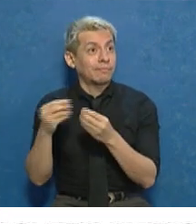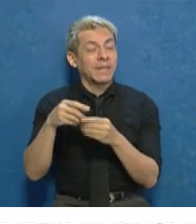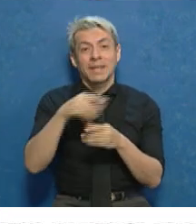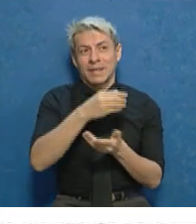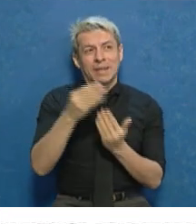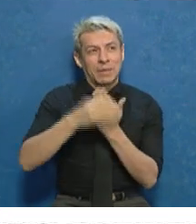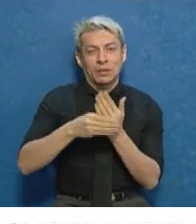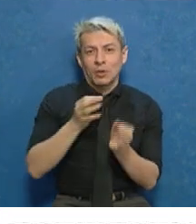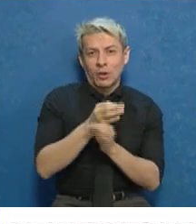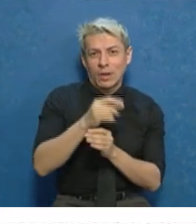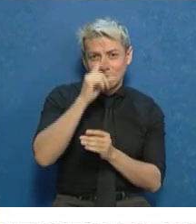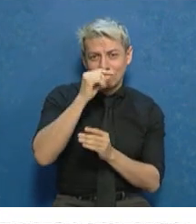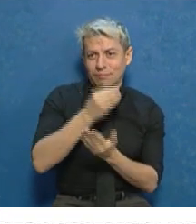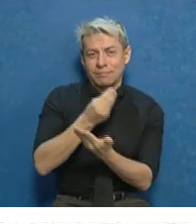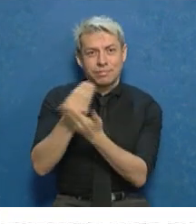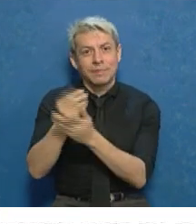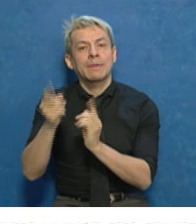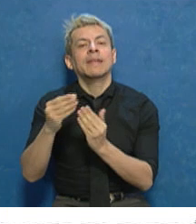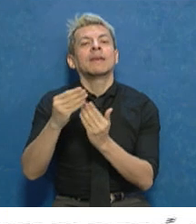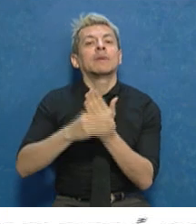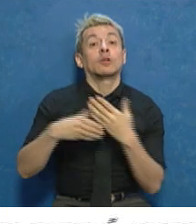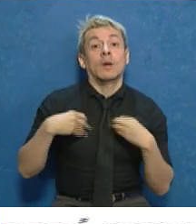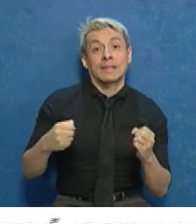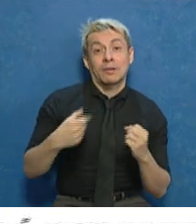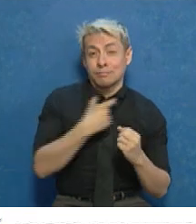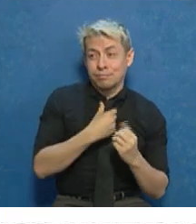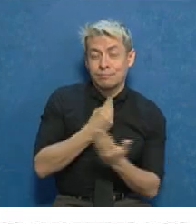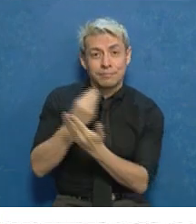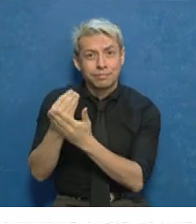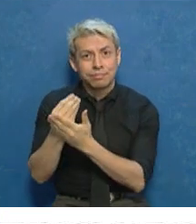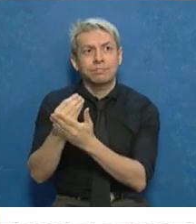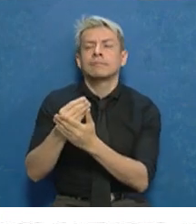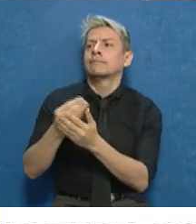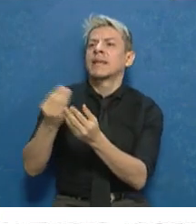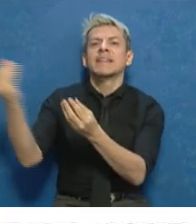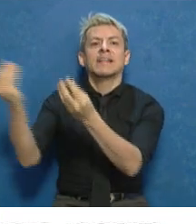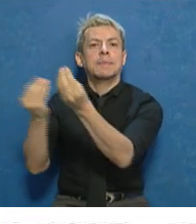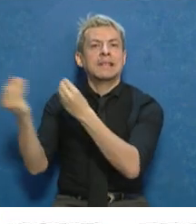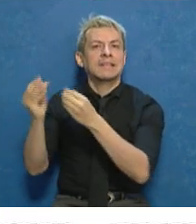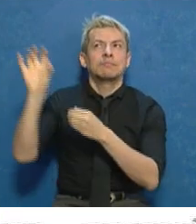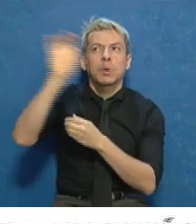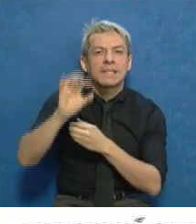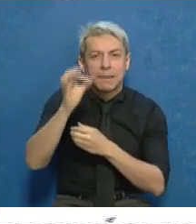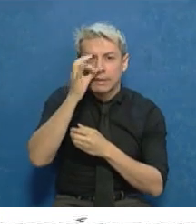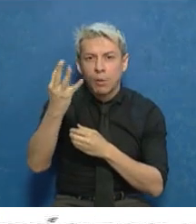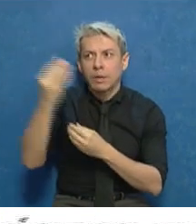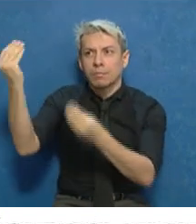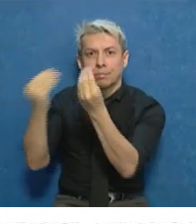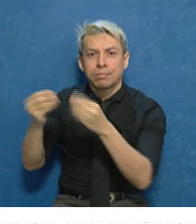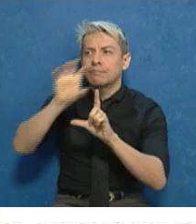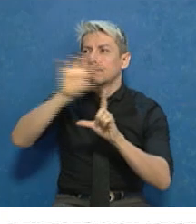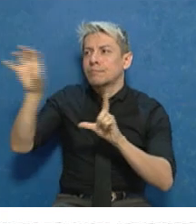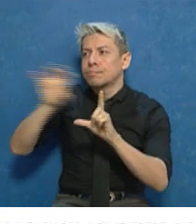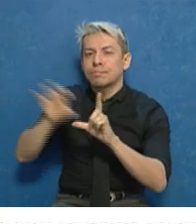Nación, también el ministro de Salud de la Nación, con cada uno de los representantes educativos de las 24 jurisdicciones que componen en nuestro